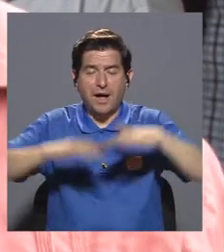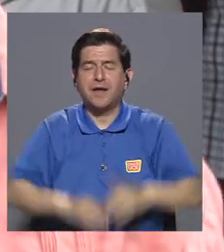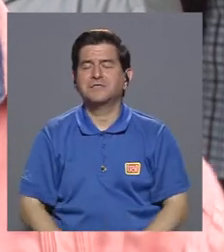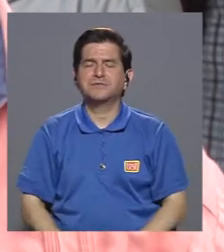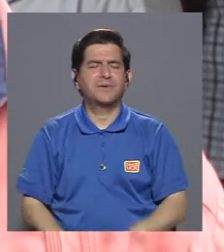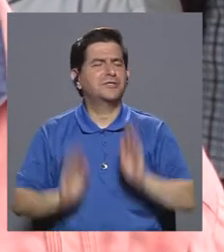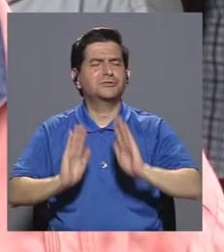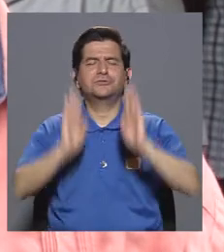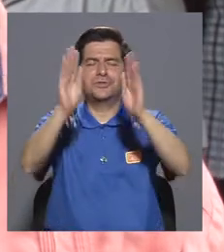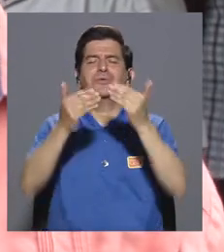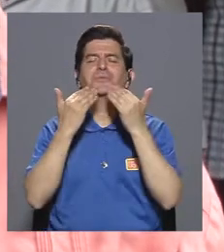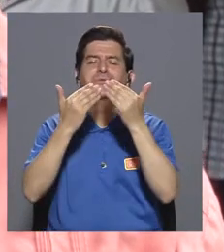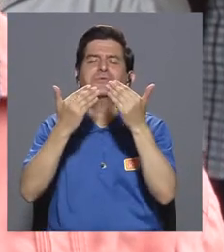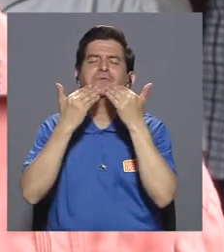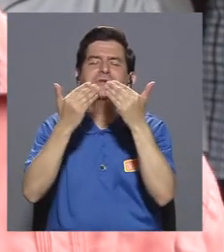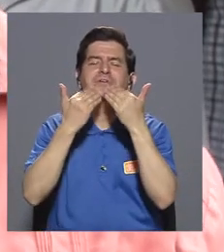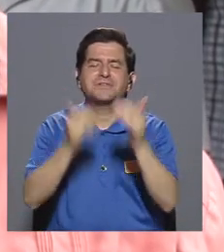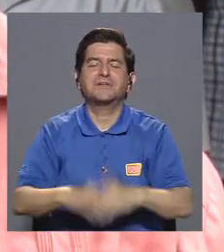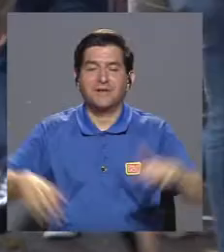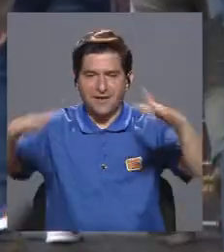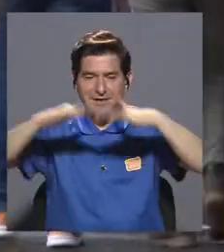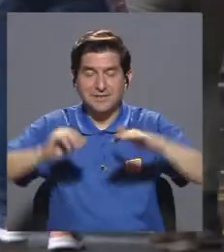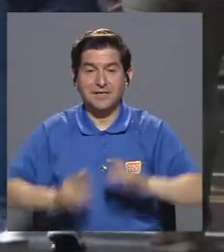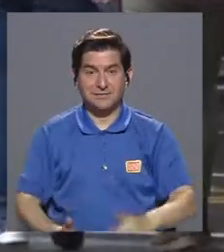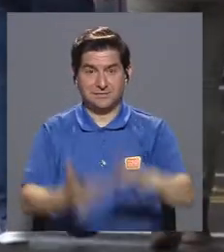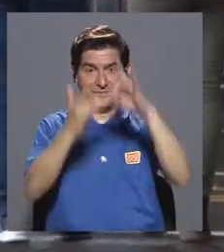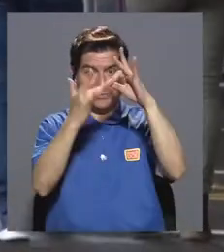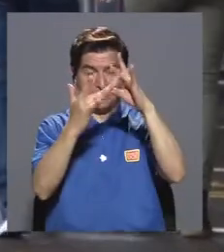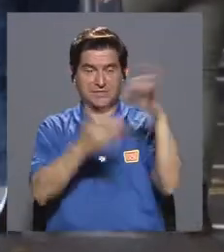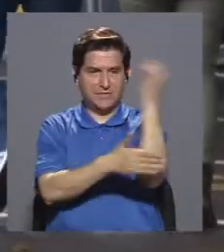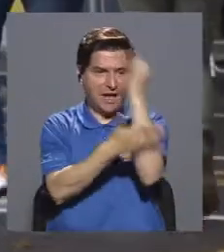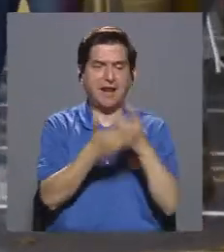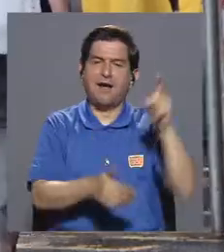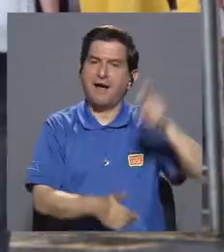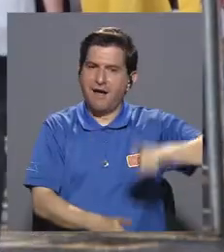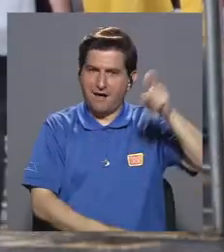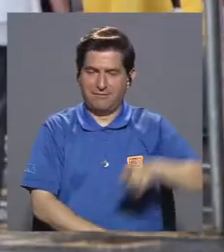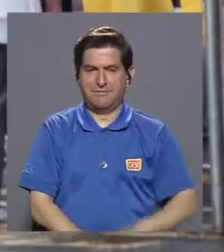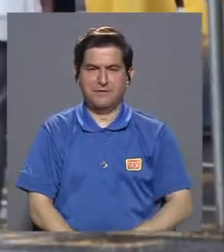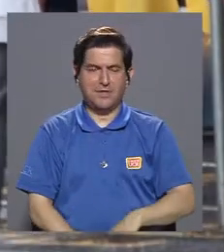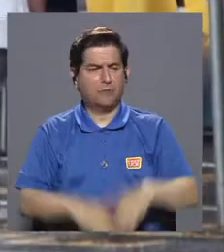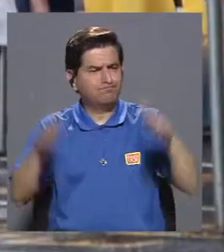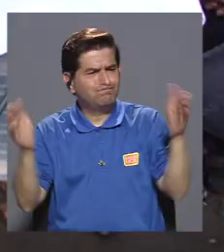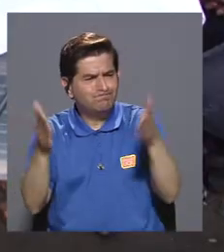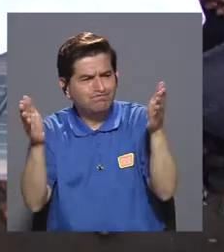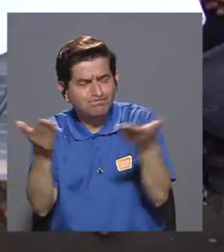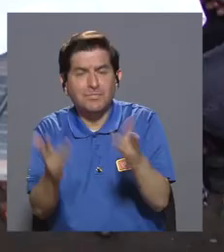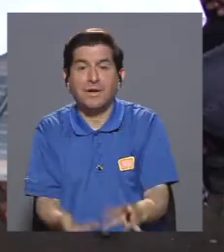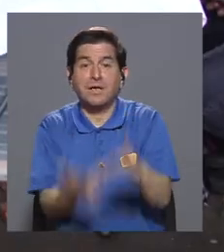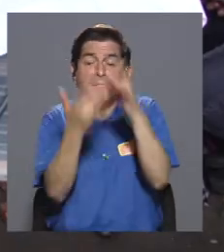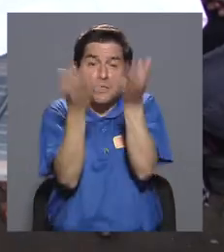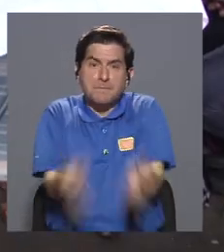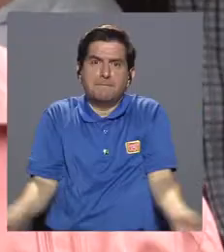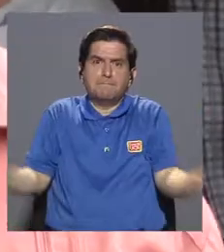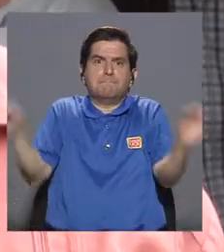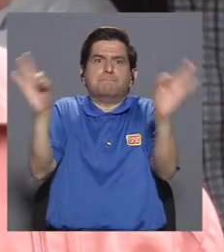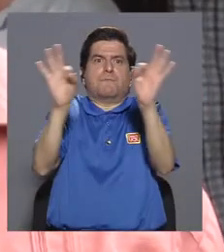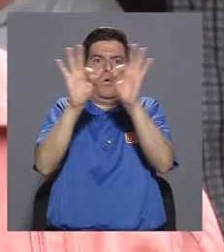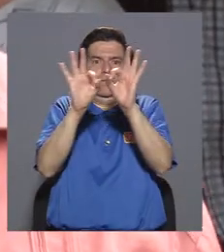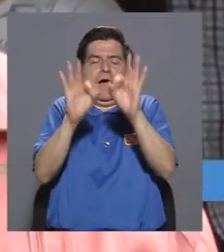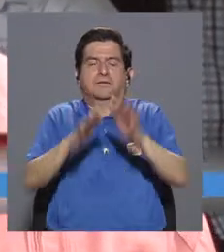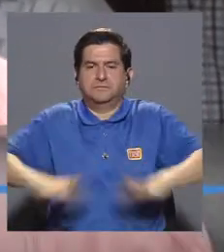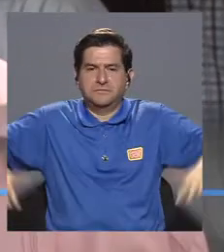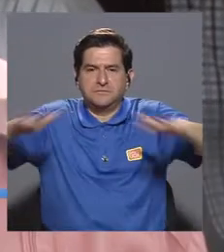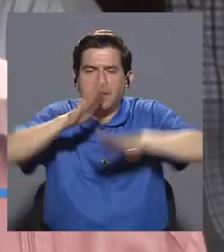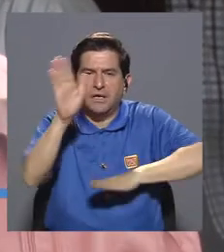súper agradecido por estos espacios, sobre todo porque, bueno, el arte requiere esta promoción, sobre todo la importancia de